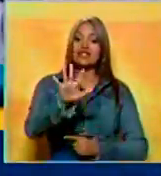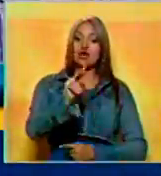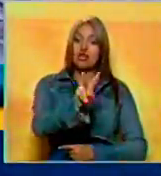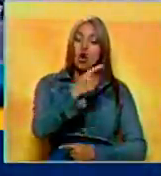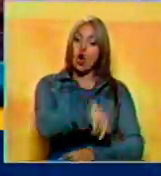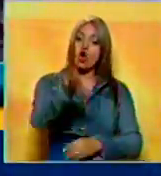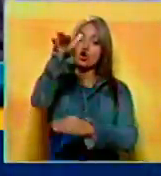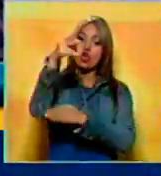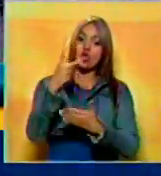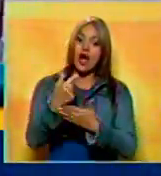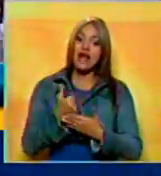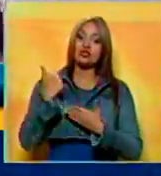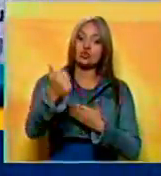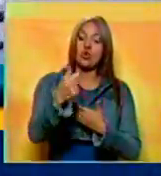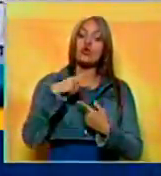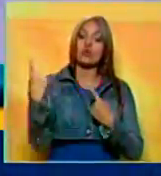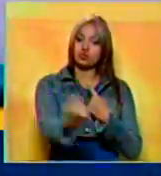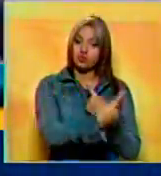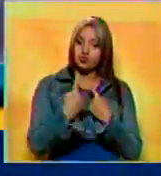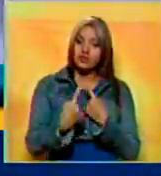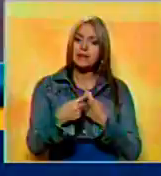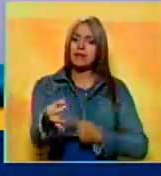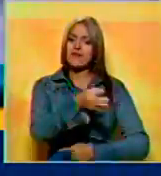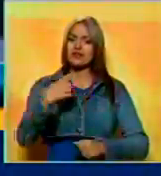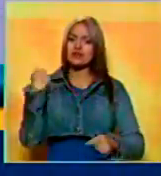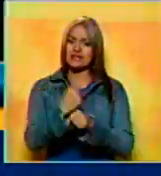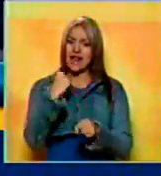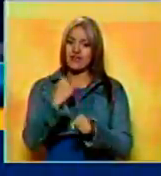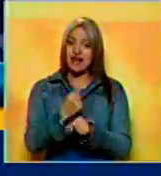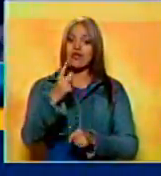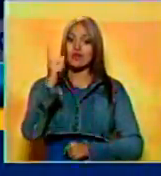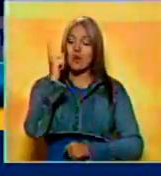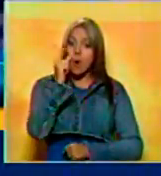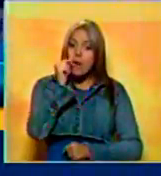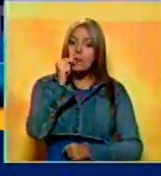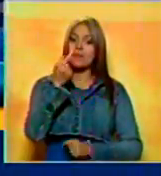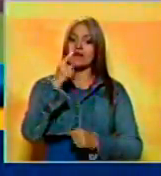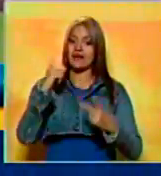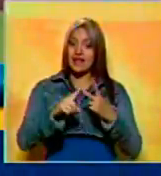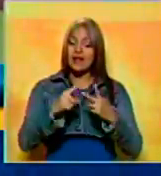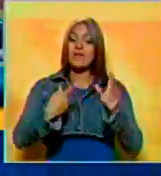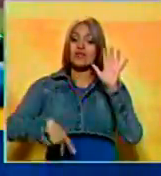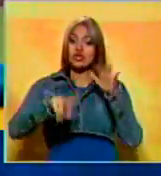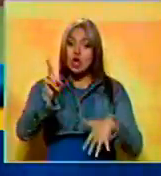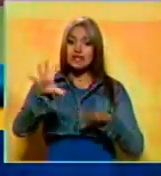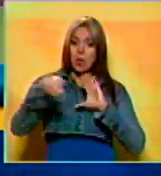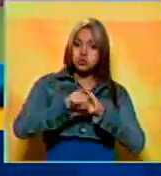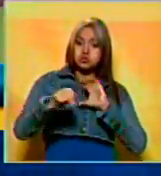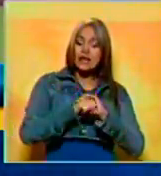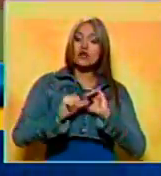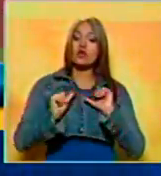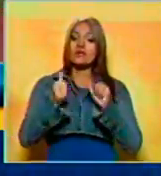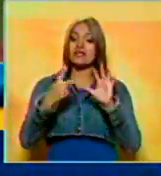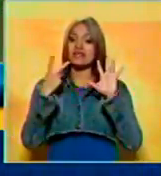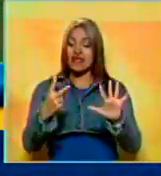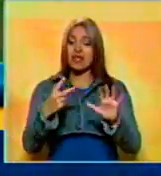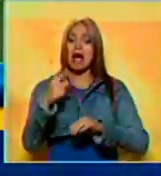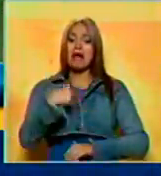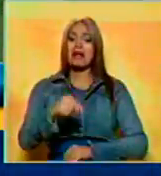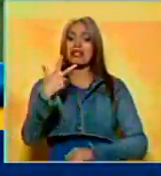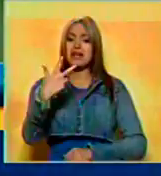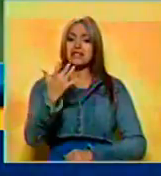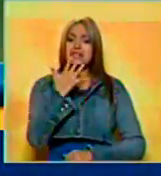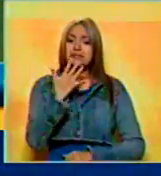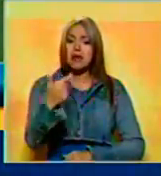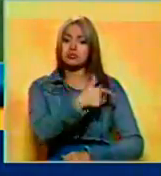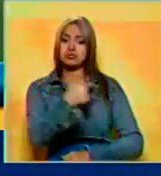un ron, dos remolcadas y una anotada. Gran labor monticular de Clayton Kershaw. Ponchó a 12 rivales en 7 entradas. Recibió apenas 3 imparables